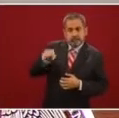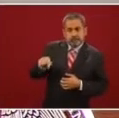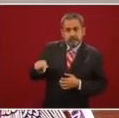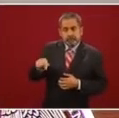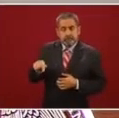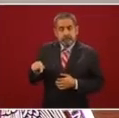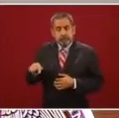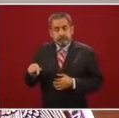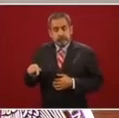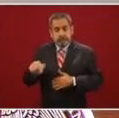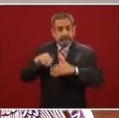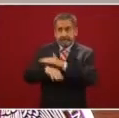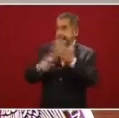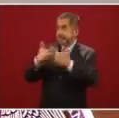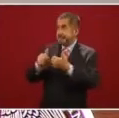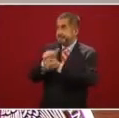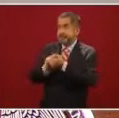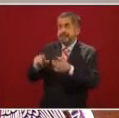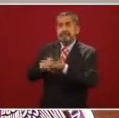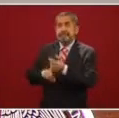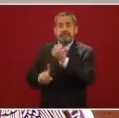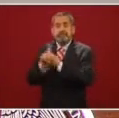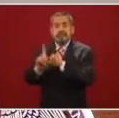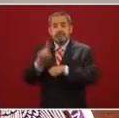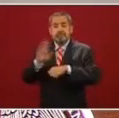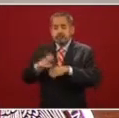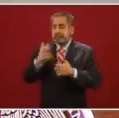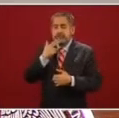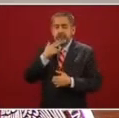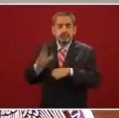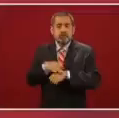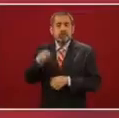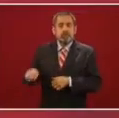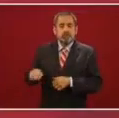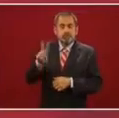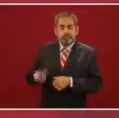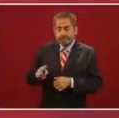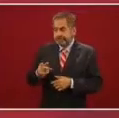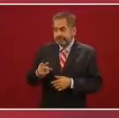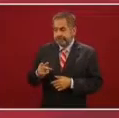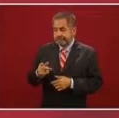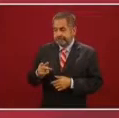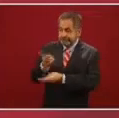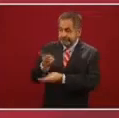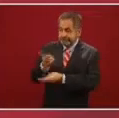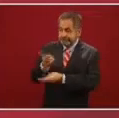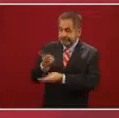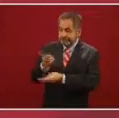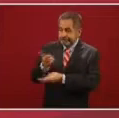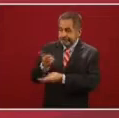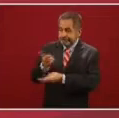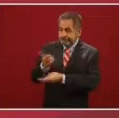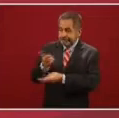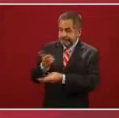a la entrada de las plantas de tratamiento tenemos un problema severo para que operen, porque desafortunadamente lo que nos está llegando a las plantas de tratamiento